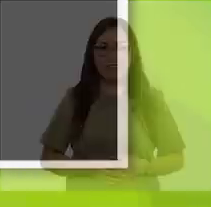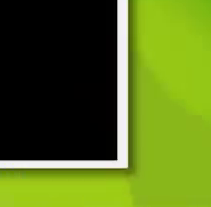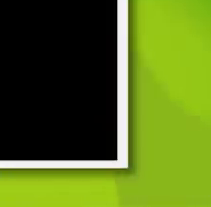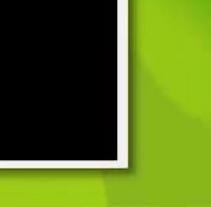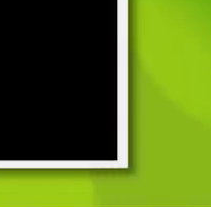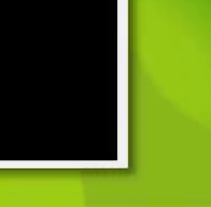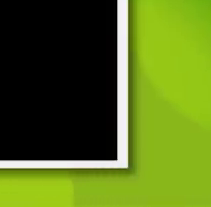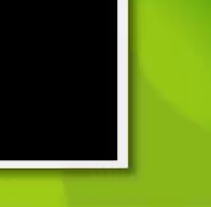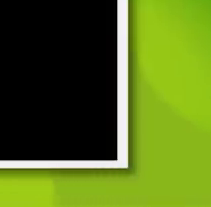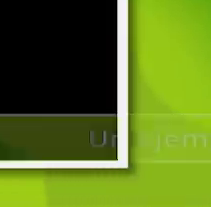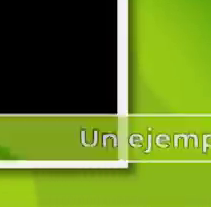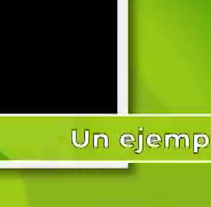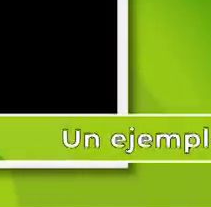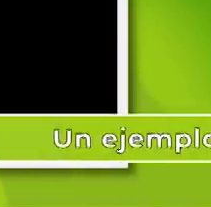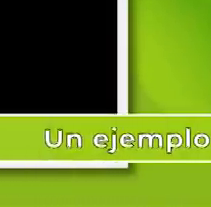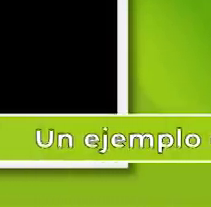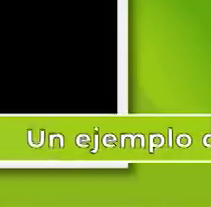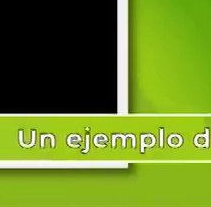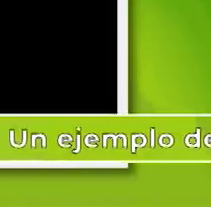¡Ay, sandunga!